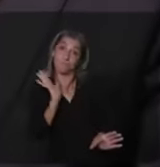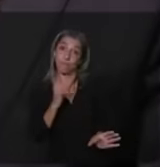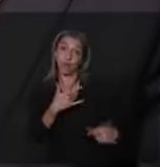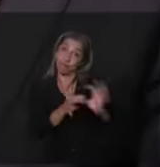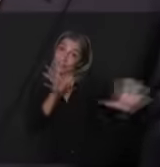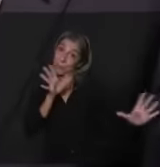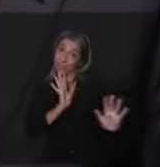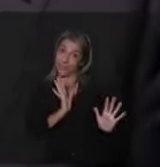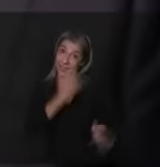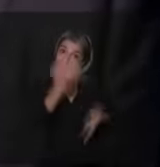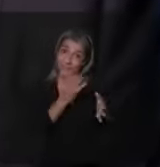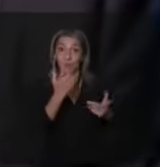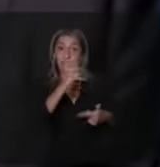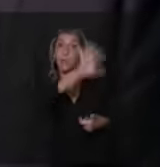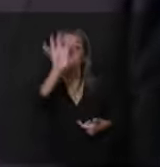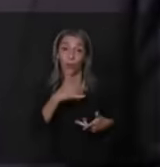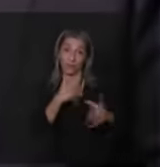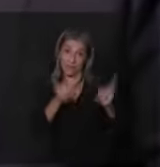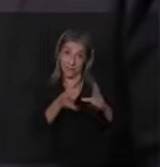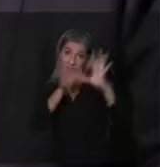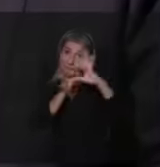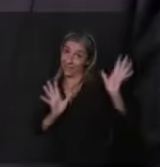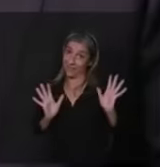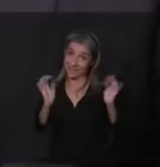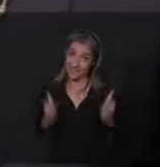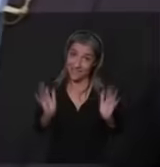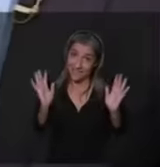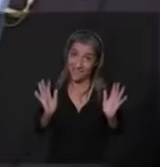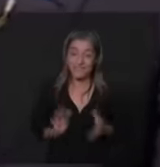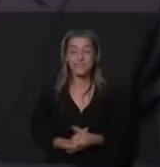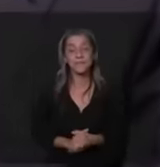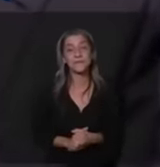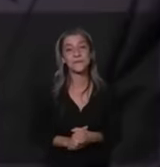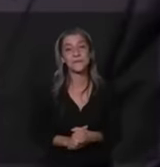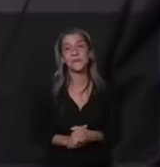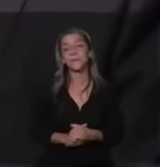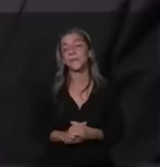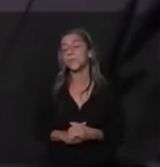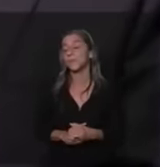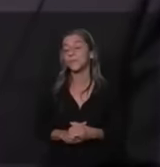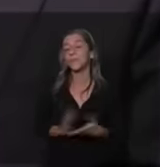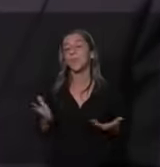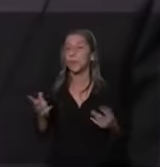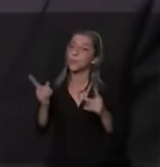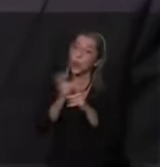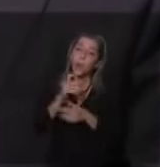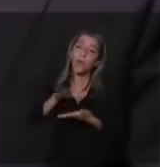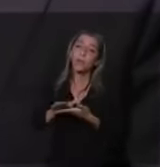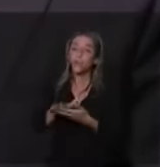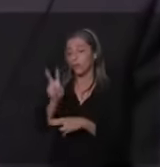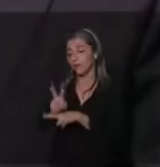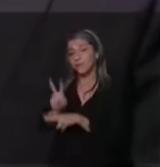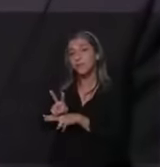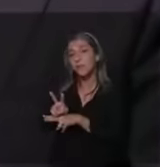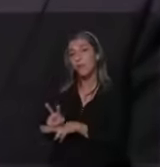¿no?, de jurisdicciones. El problema de lucha contra la inseguridad y el problema de lucha contra el narcotráfico no es un